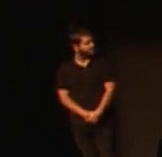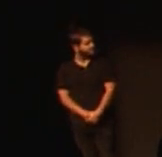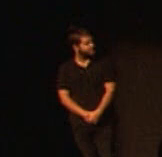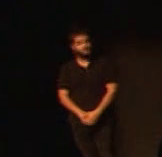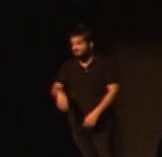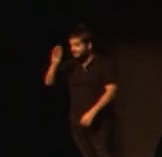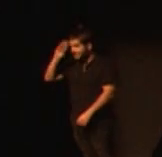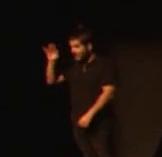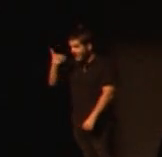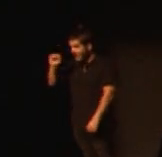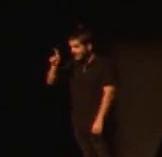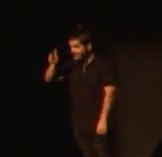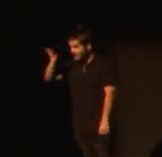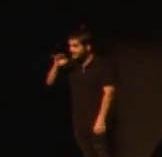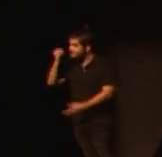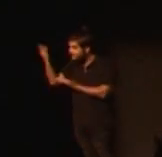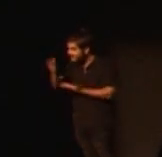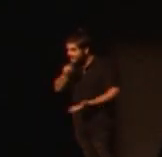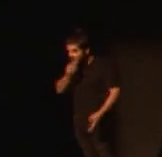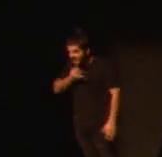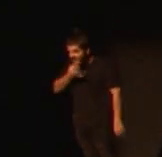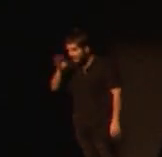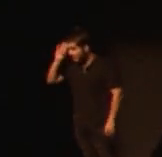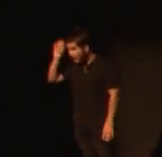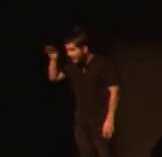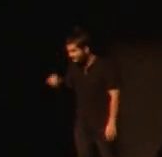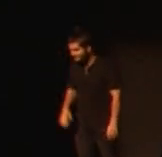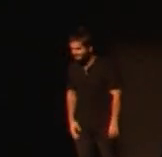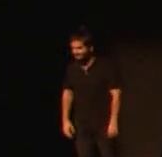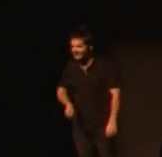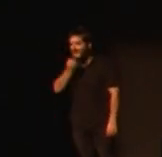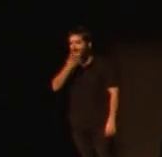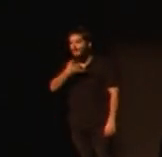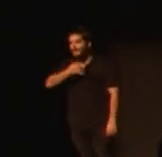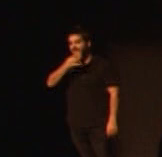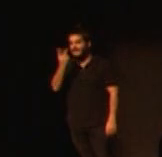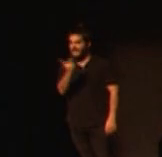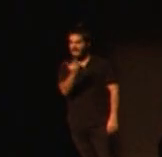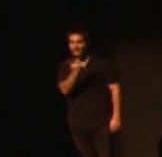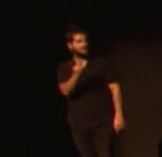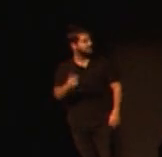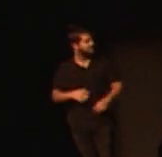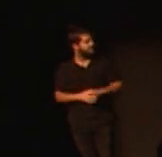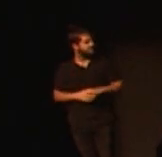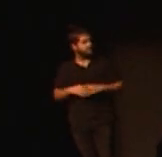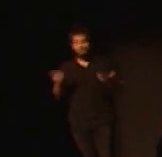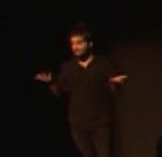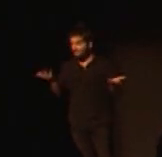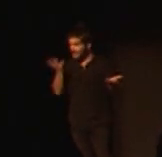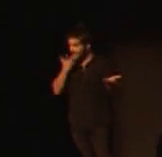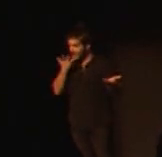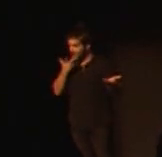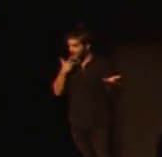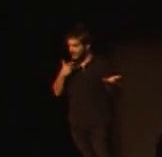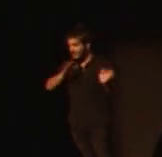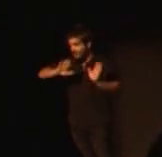Hola, José Luis, bienvenido. Buenas tardes. Hola. Buenas tardes a las dos. ¿Qué tal? Bueno, vamos a conocer ya, vamos a entregar el último